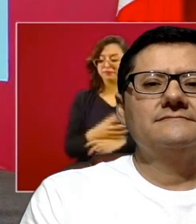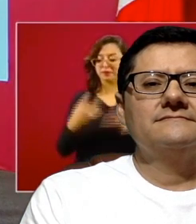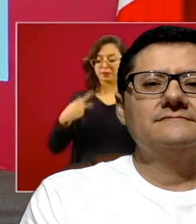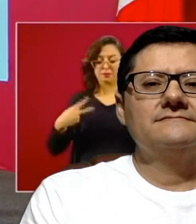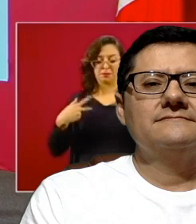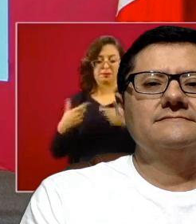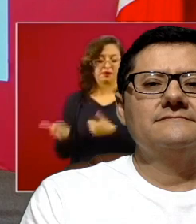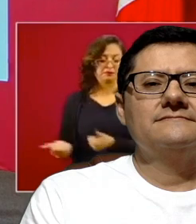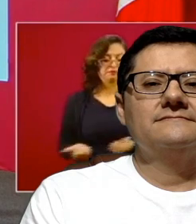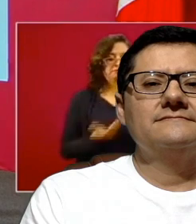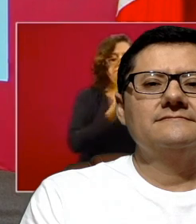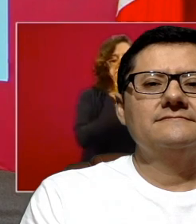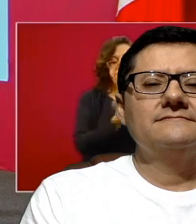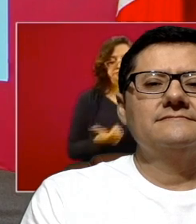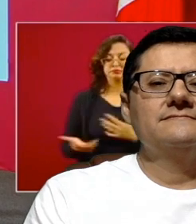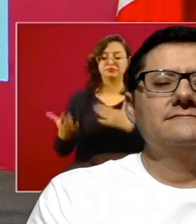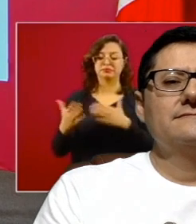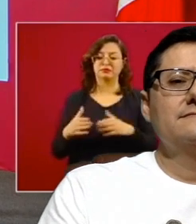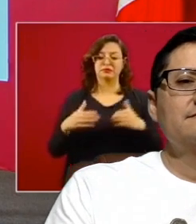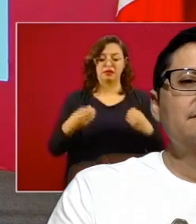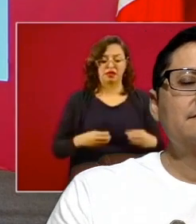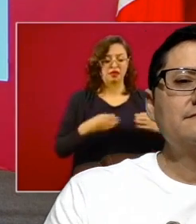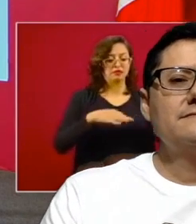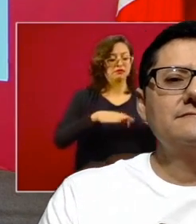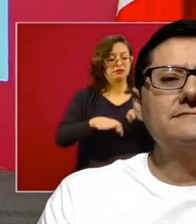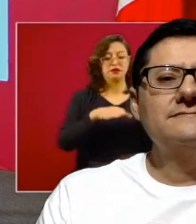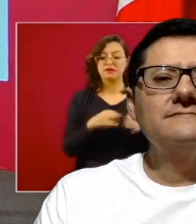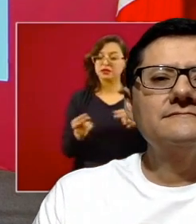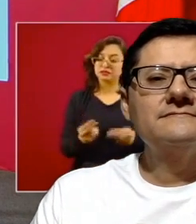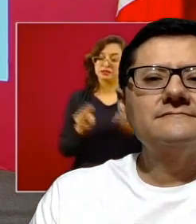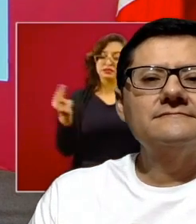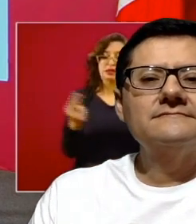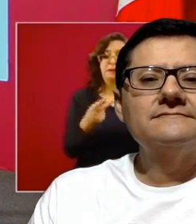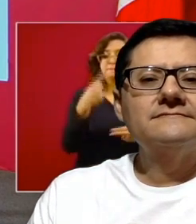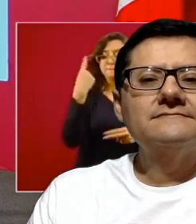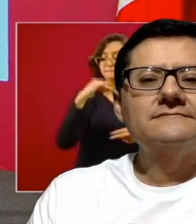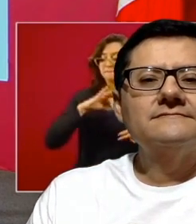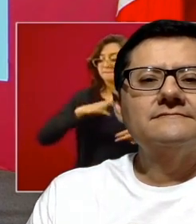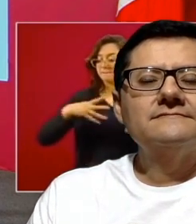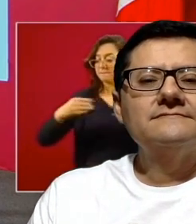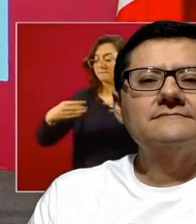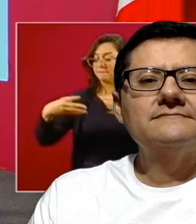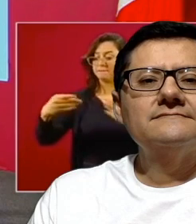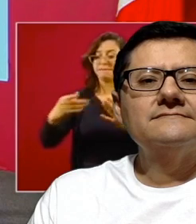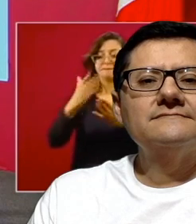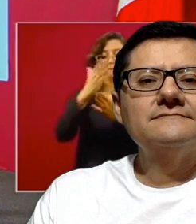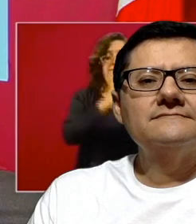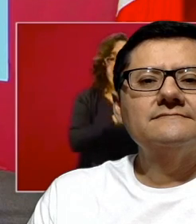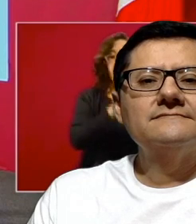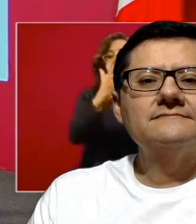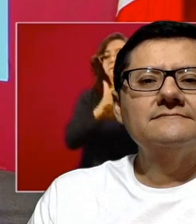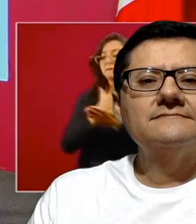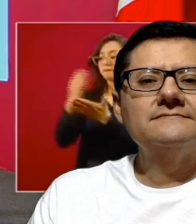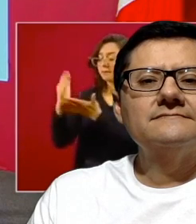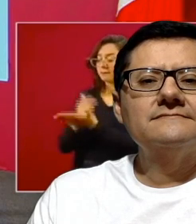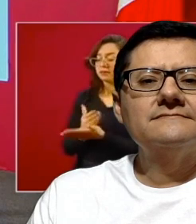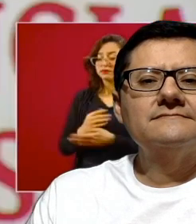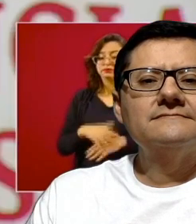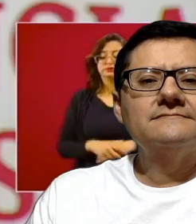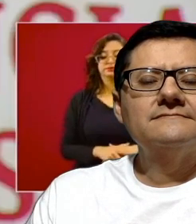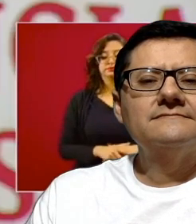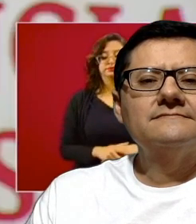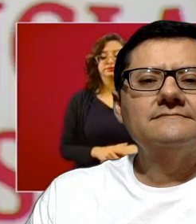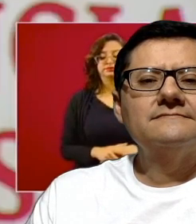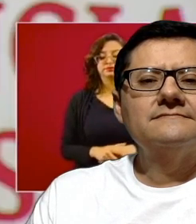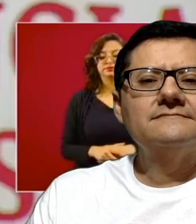trabajadores de emergencia y ocupados en actividades críticas para mitigar la propagación del virus en nuestras naciones. México